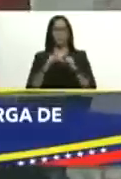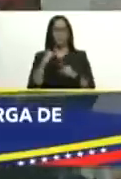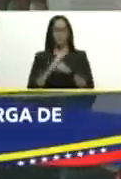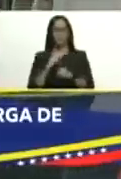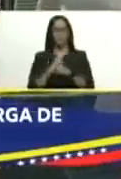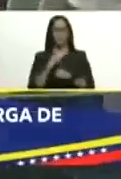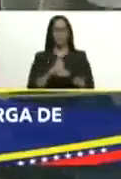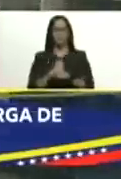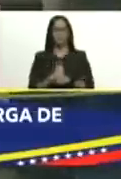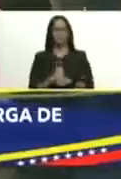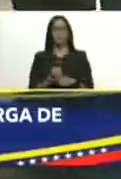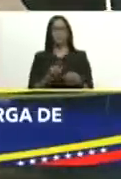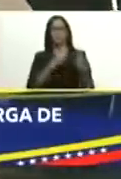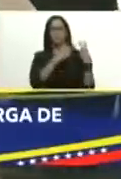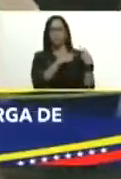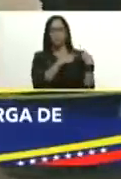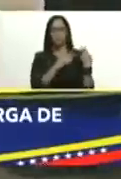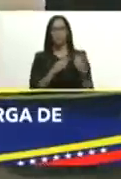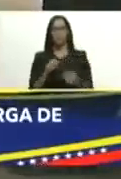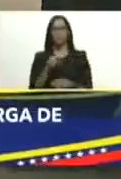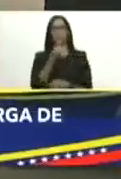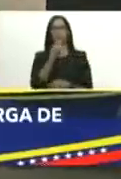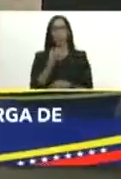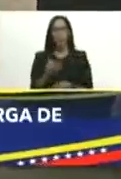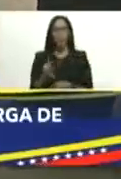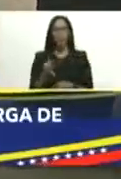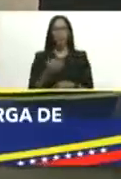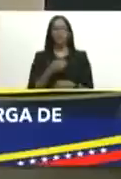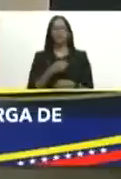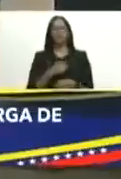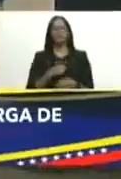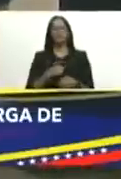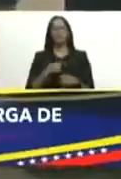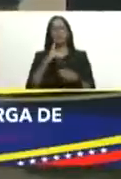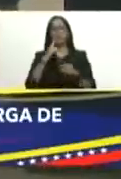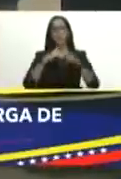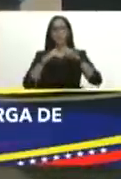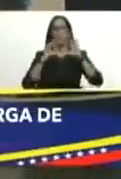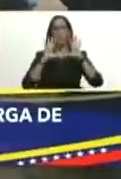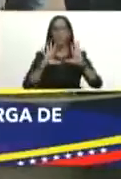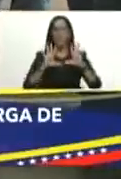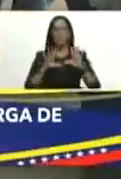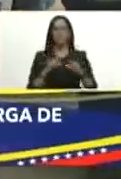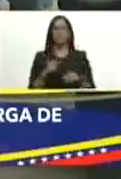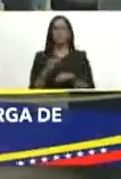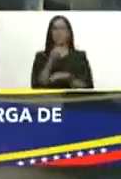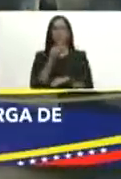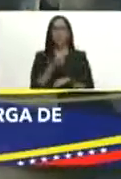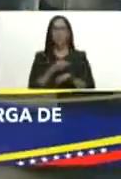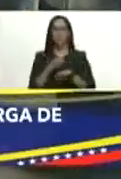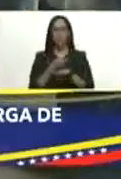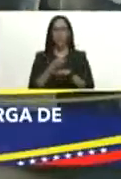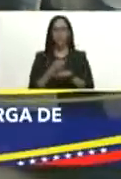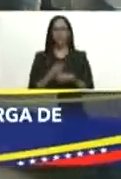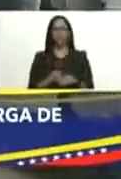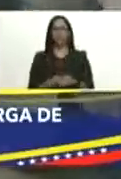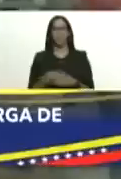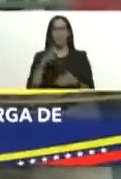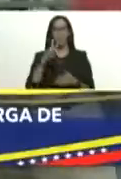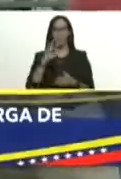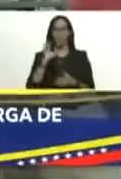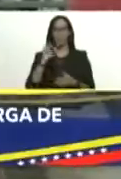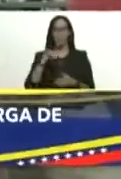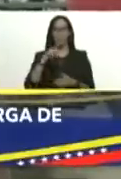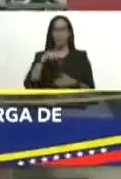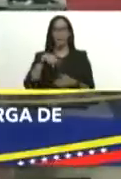bajo la excelente herramienta del 1x10 del buen gobierno a través de la BEN-APP,